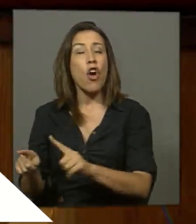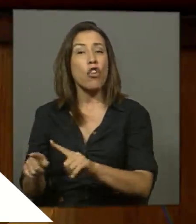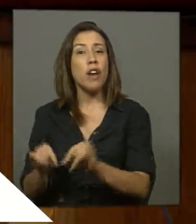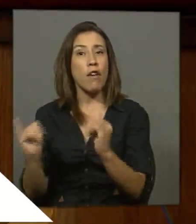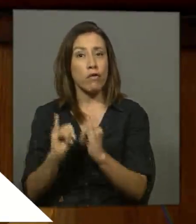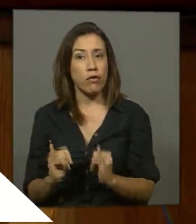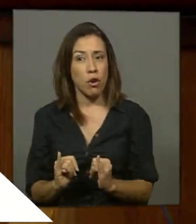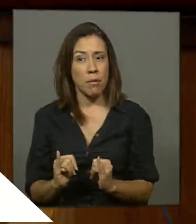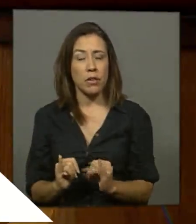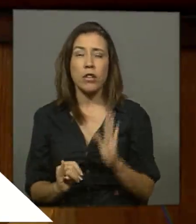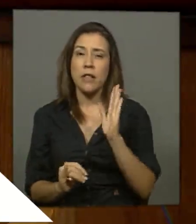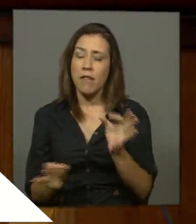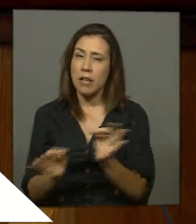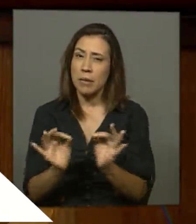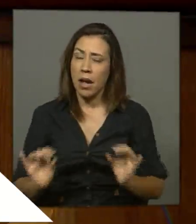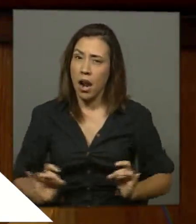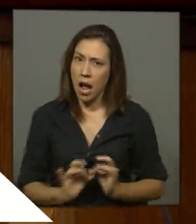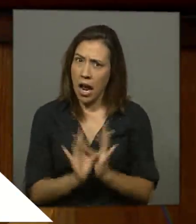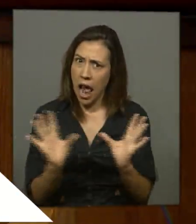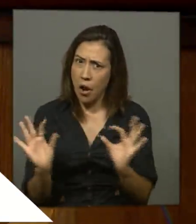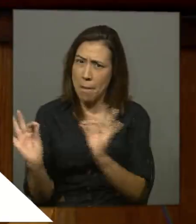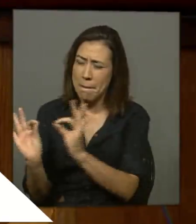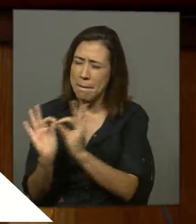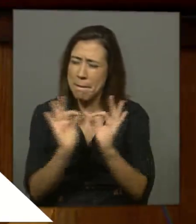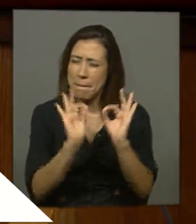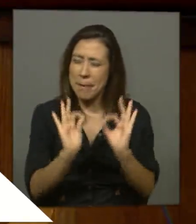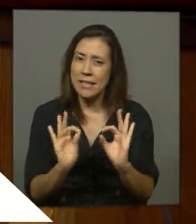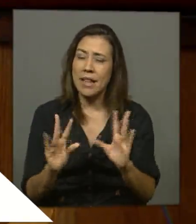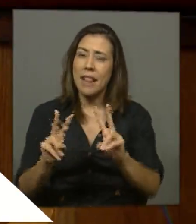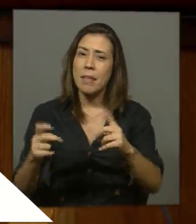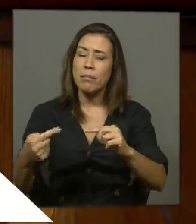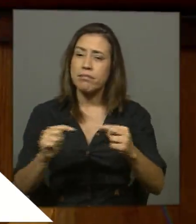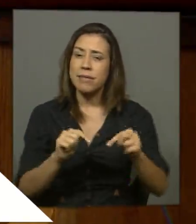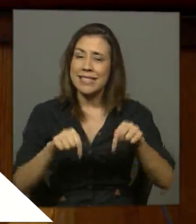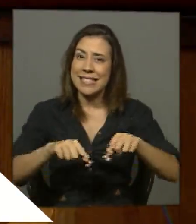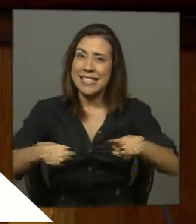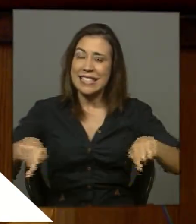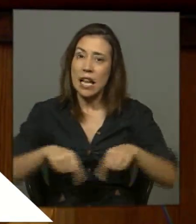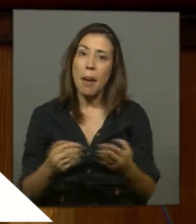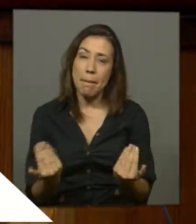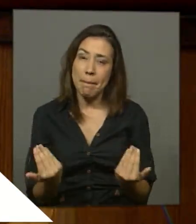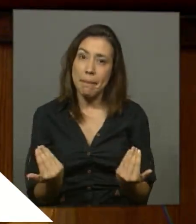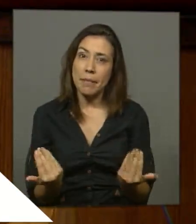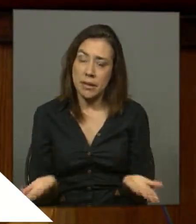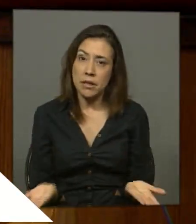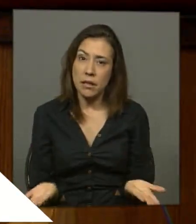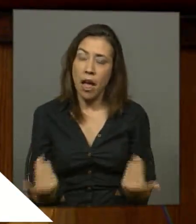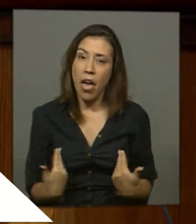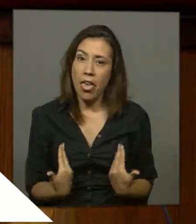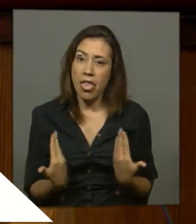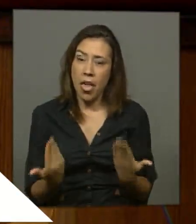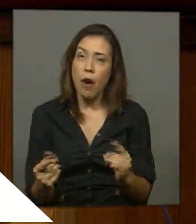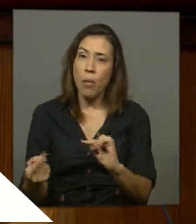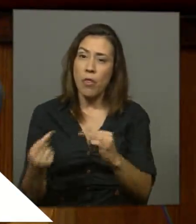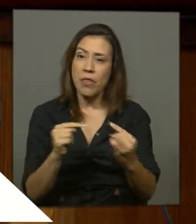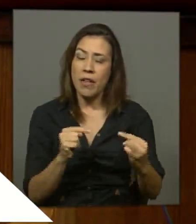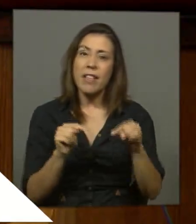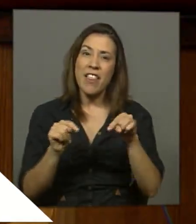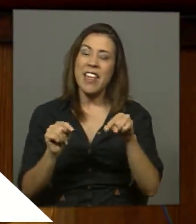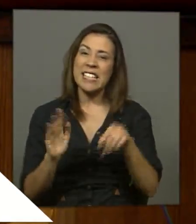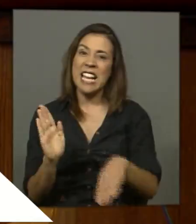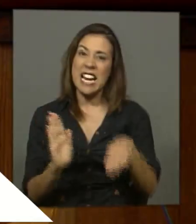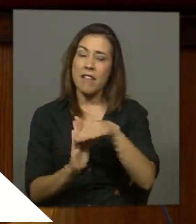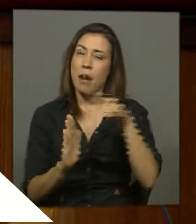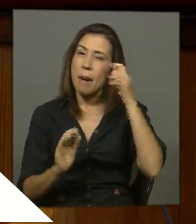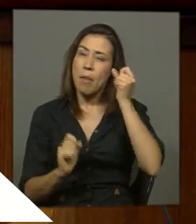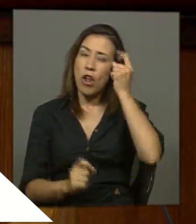lo tanto Hay que ser preciso en lo que se debate y esta sala merece tener de tener un debate de esa altura